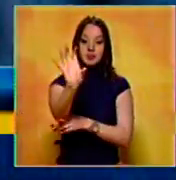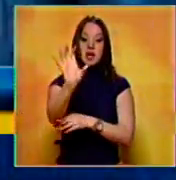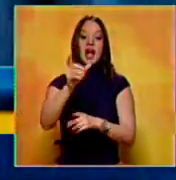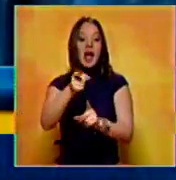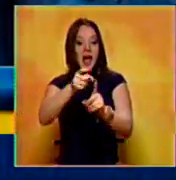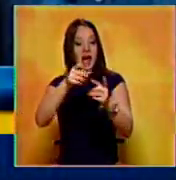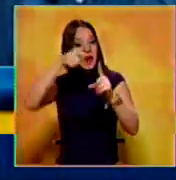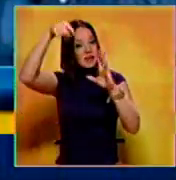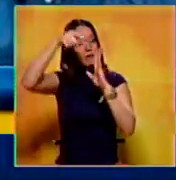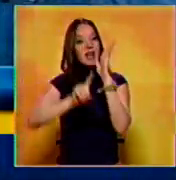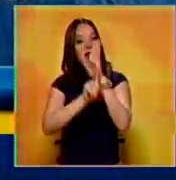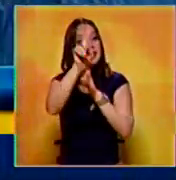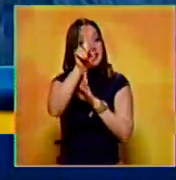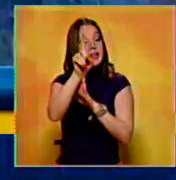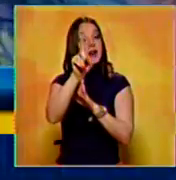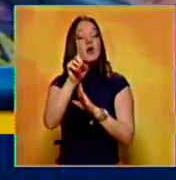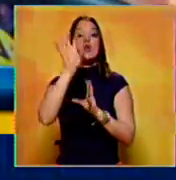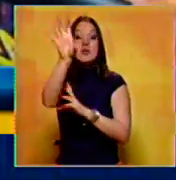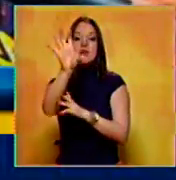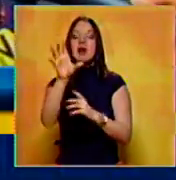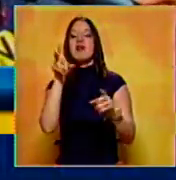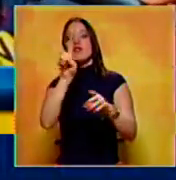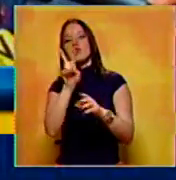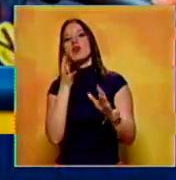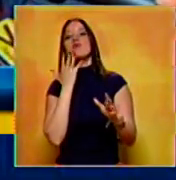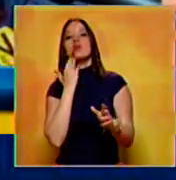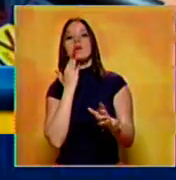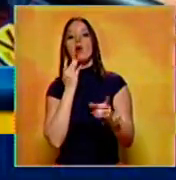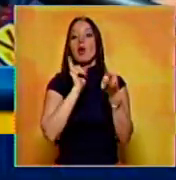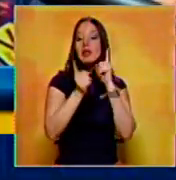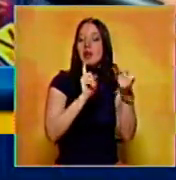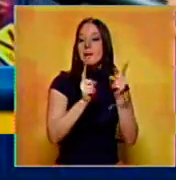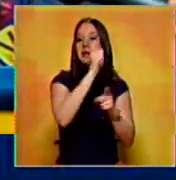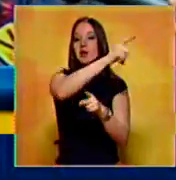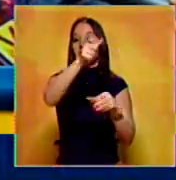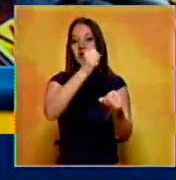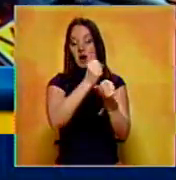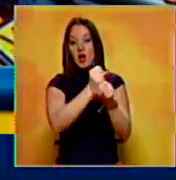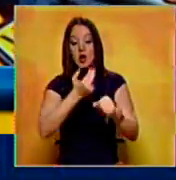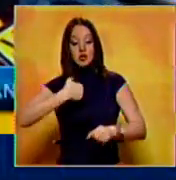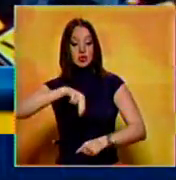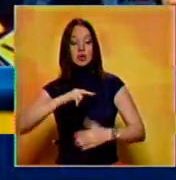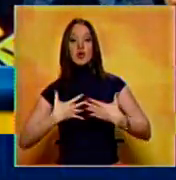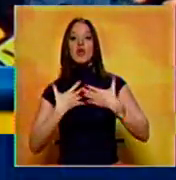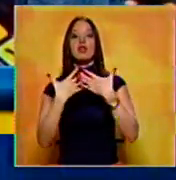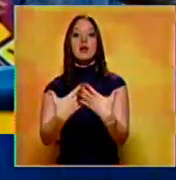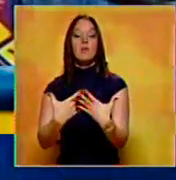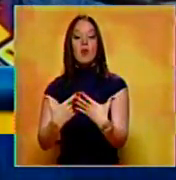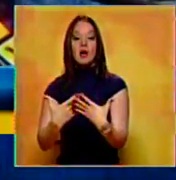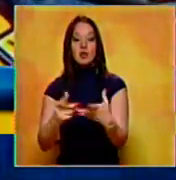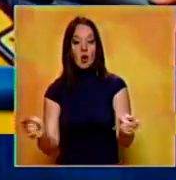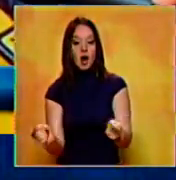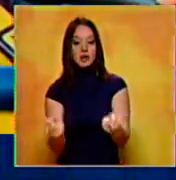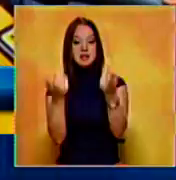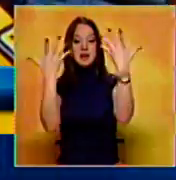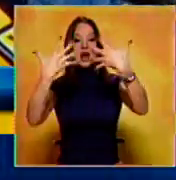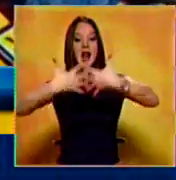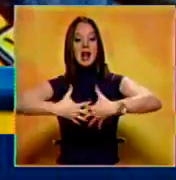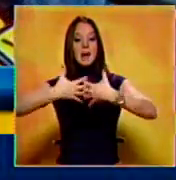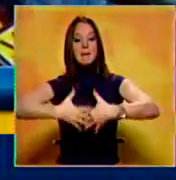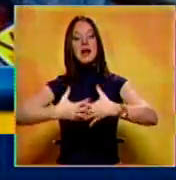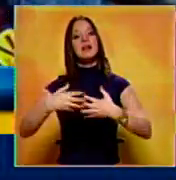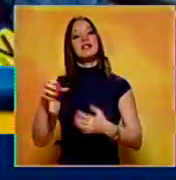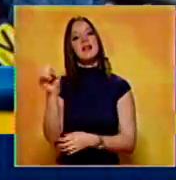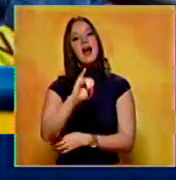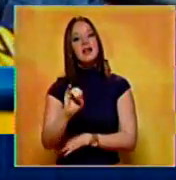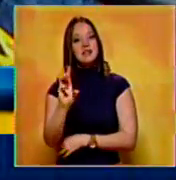país depende de la clase trabajadora y los trabajadores estamos dispuestos a recuperar Sidor, pero queremos